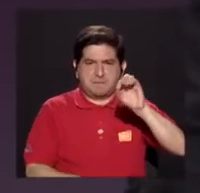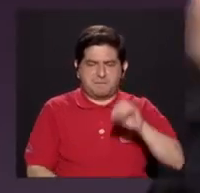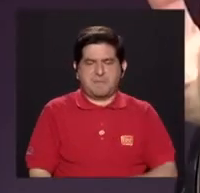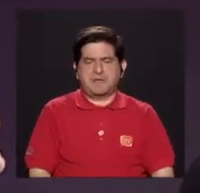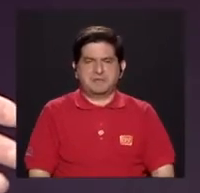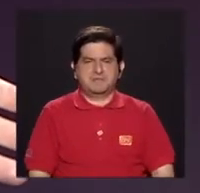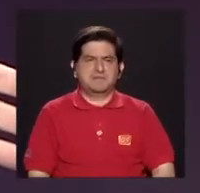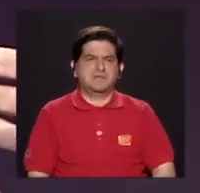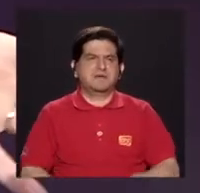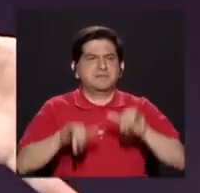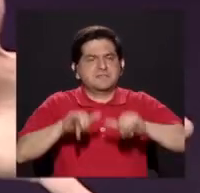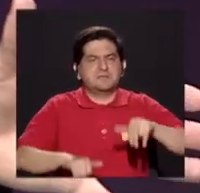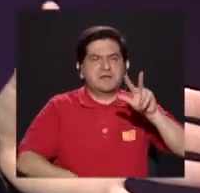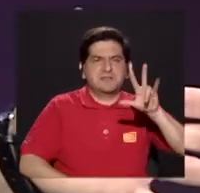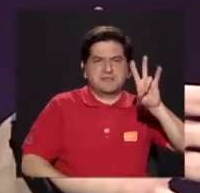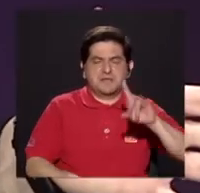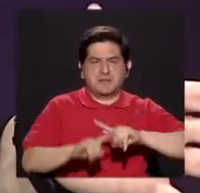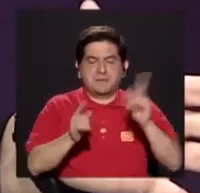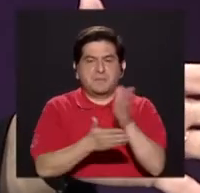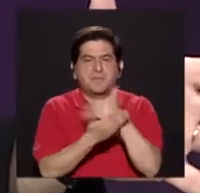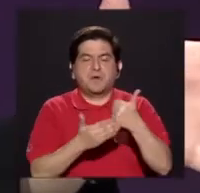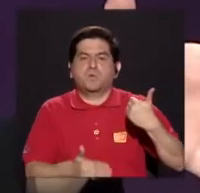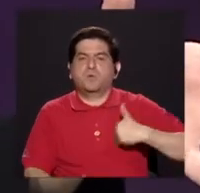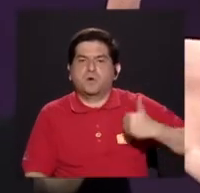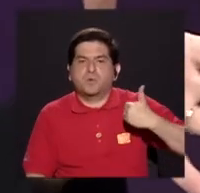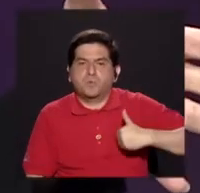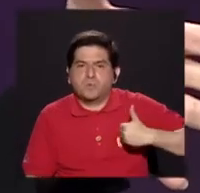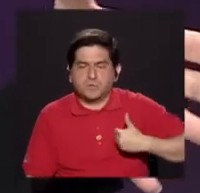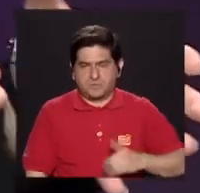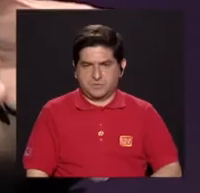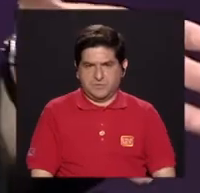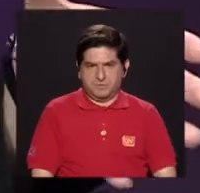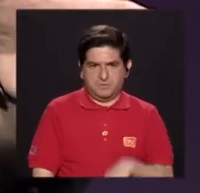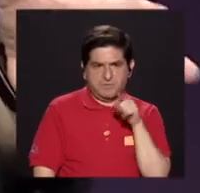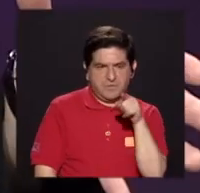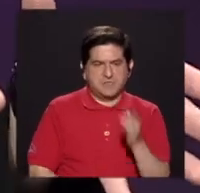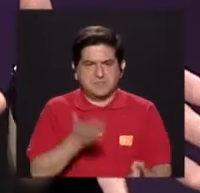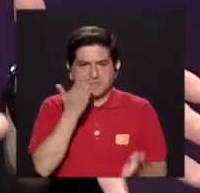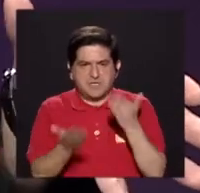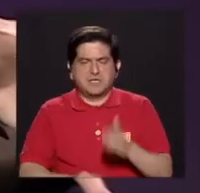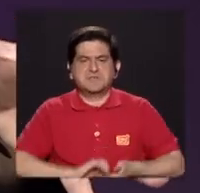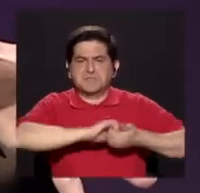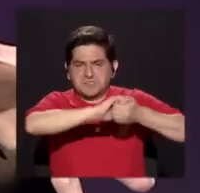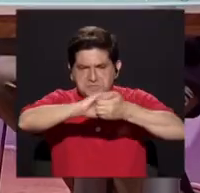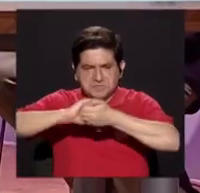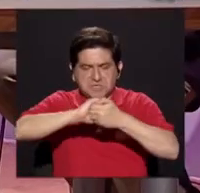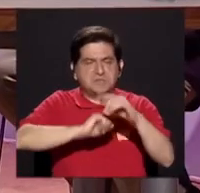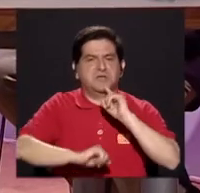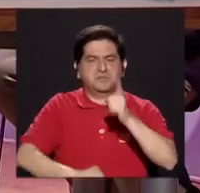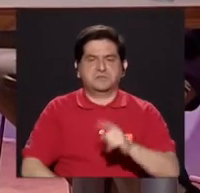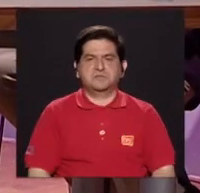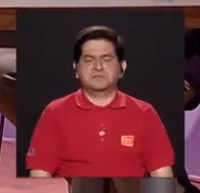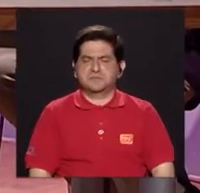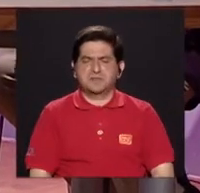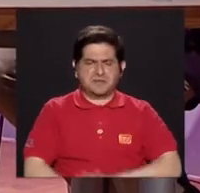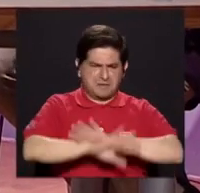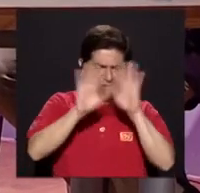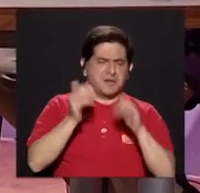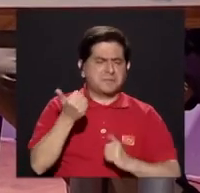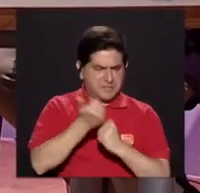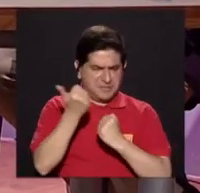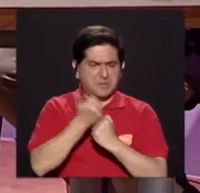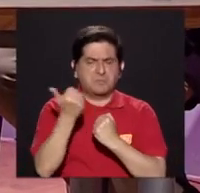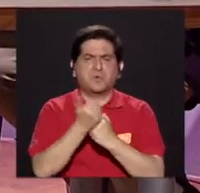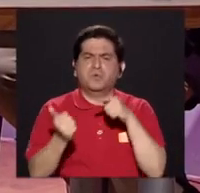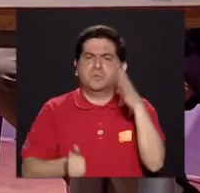pueden elegir. Pero habían algunos hombres aliados de ellas, sí, y habían hombres aliados que habían dicho que abiertamente las